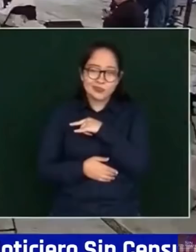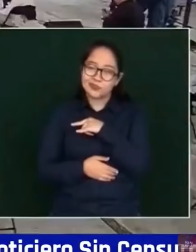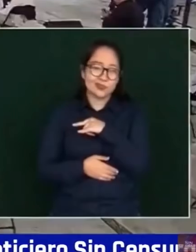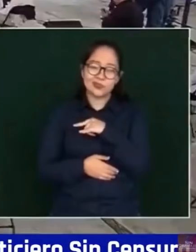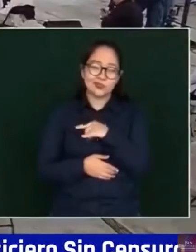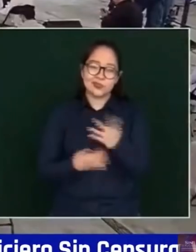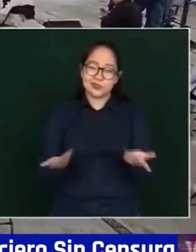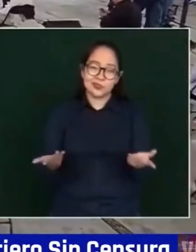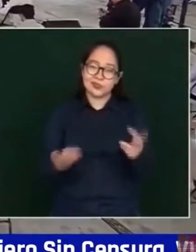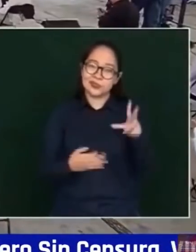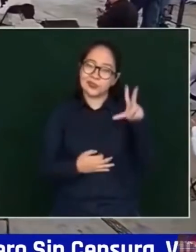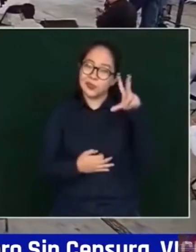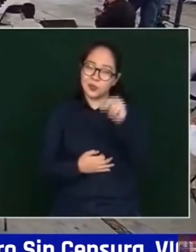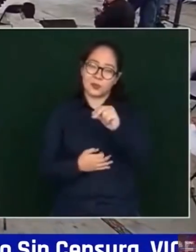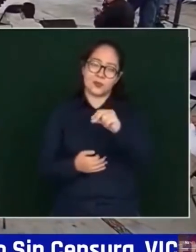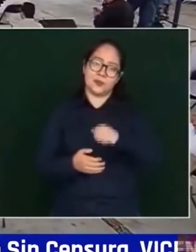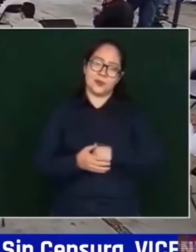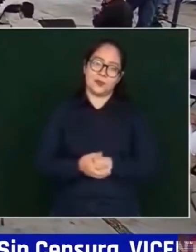No,